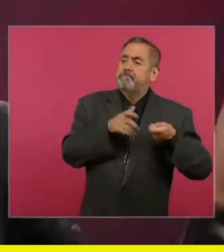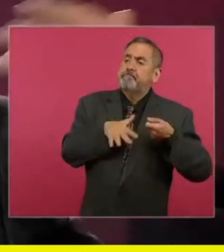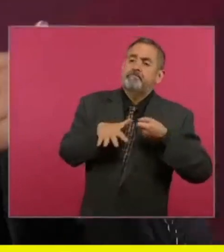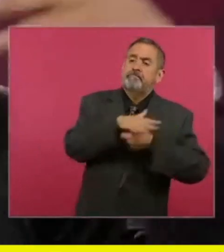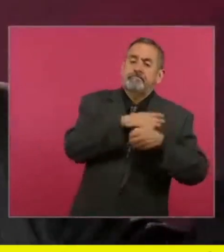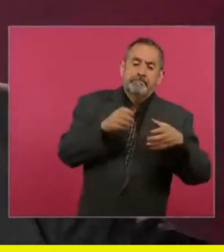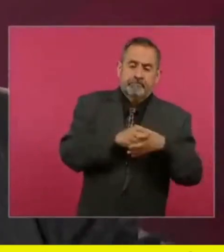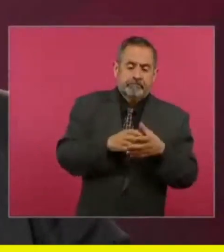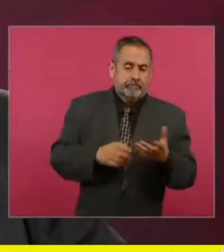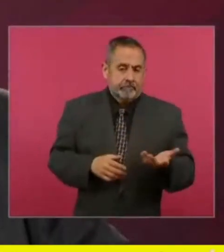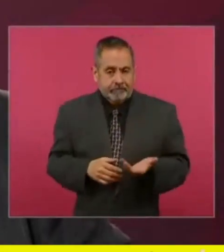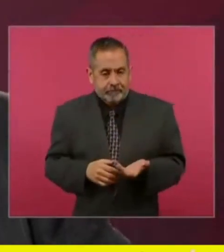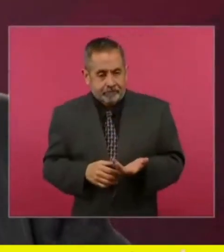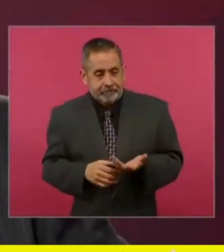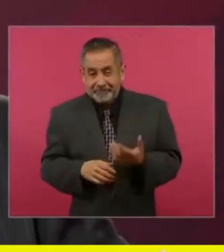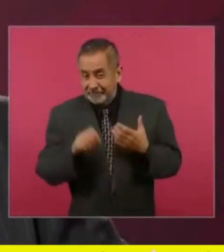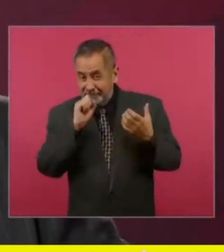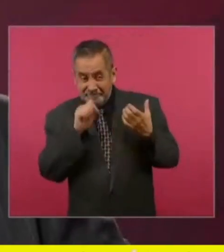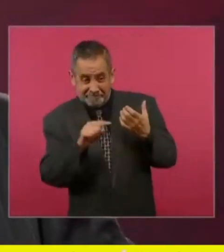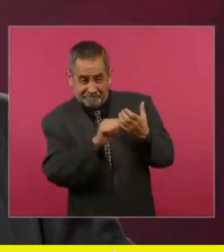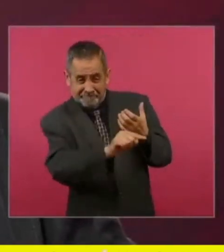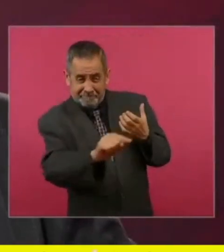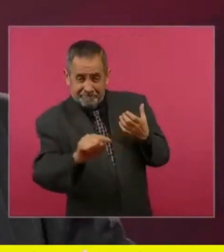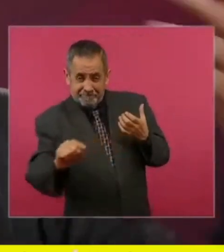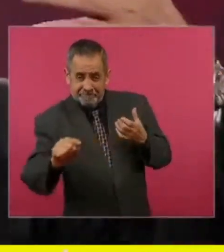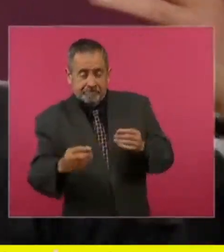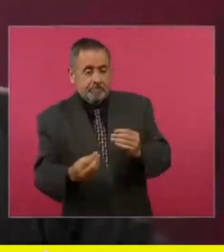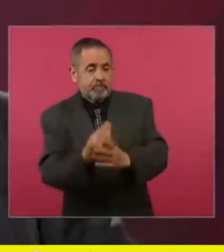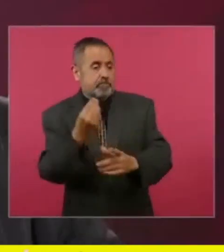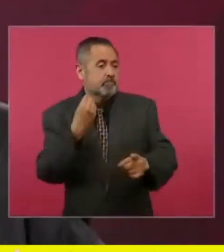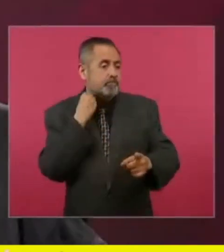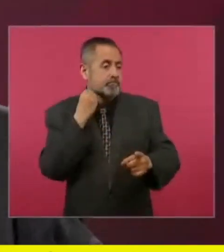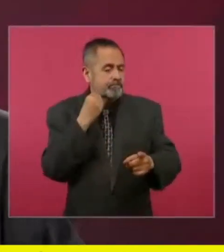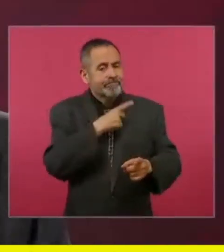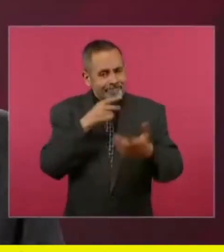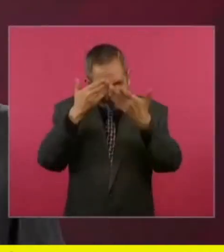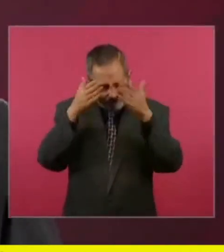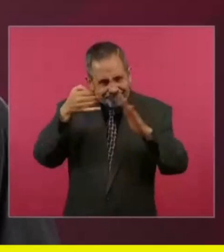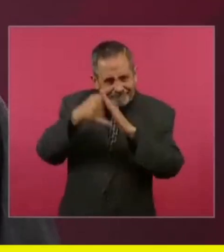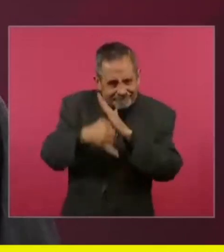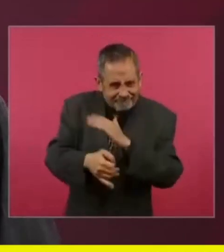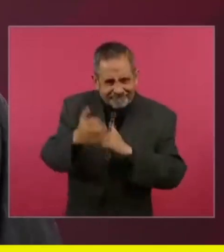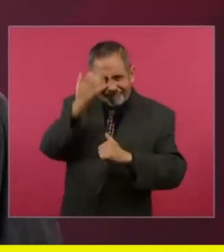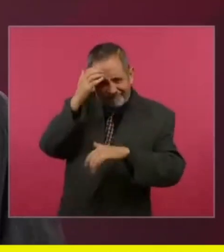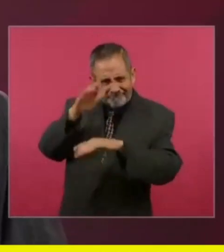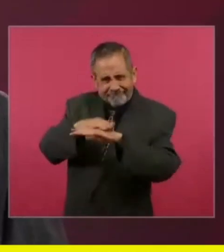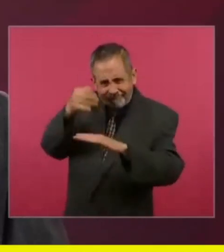pues hasta los mismos abogados que deberían de conocer